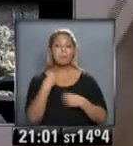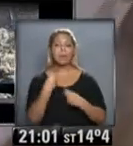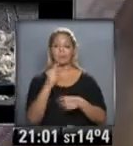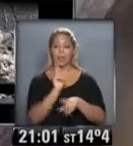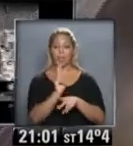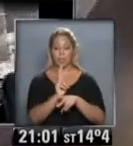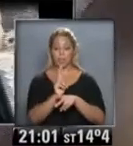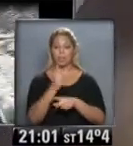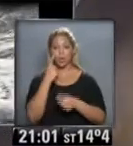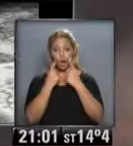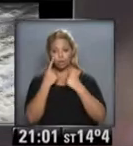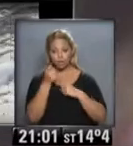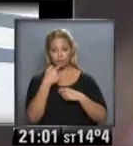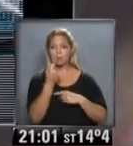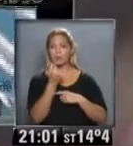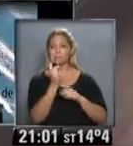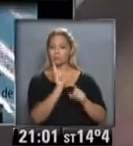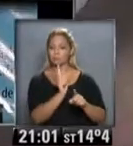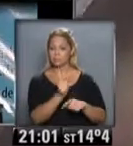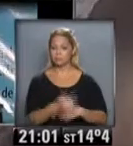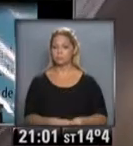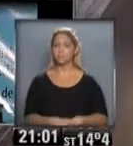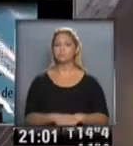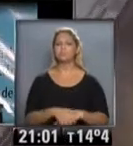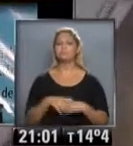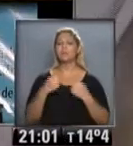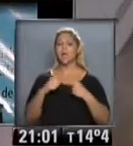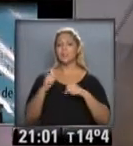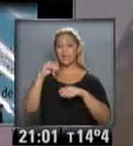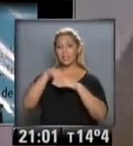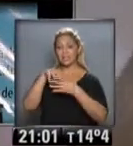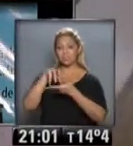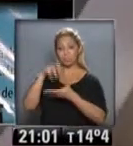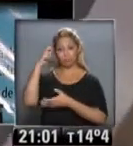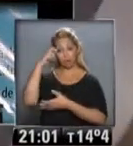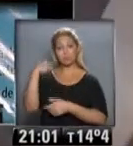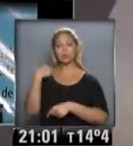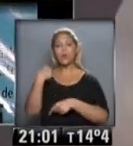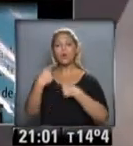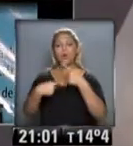para que se cumpla con los precios acordados. Actividad en el Congreso. Continúa el